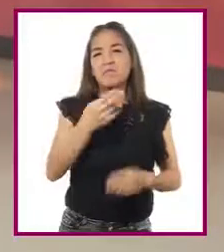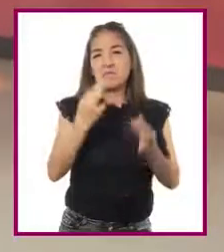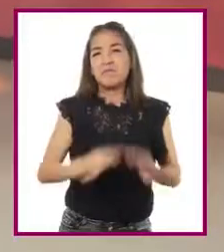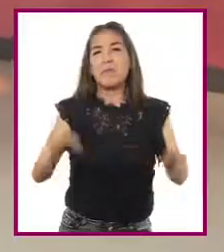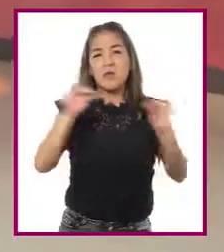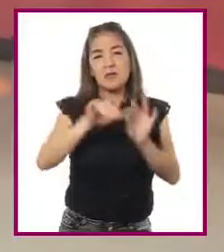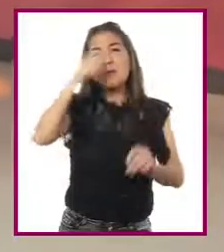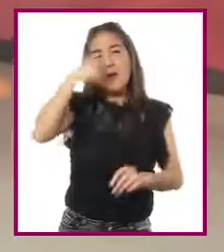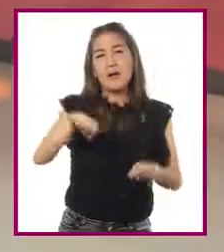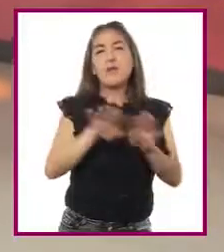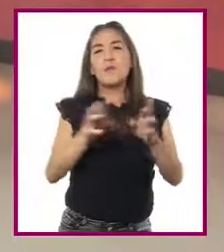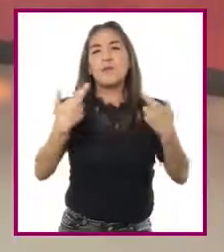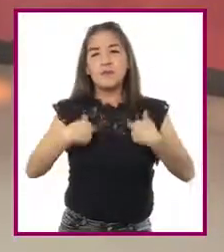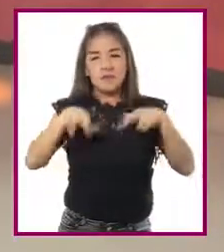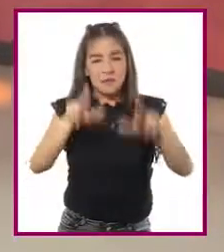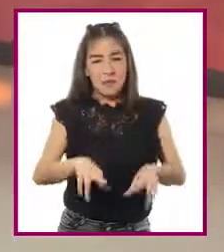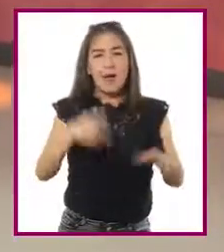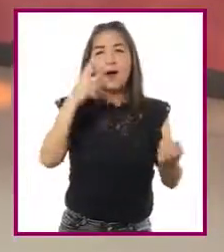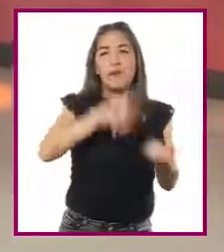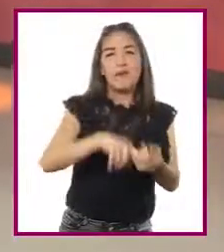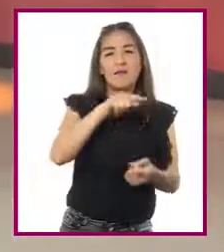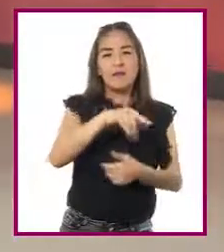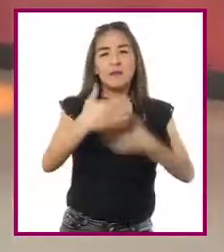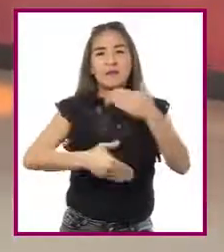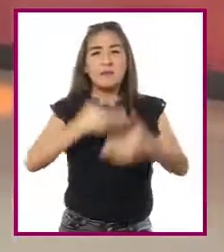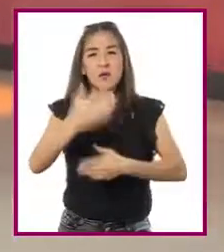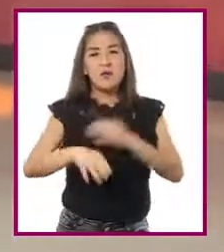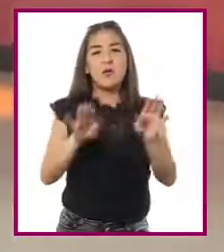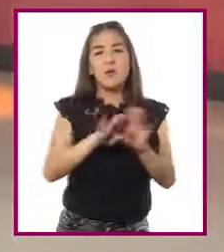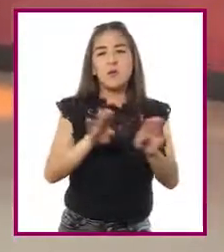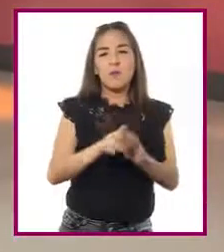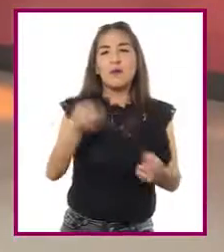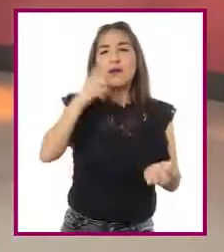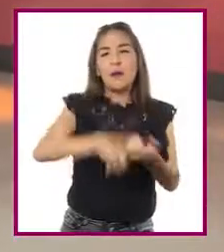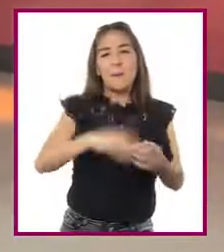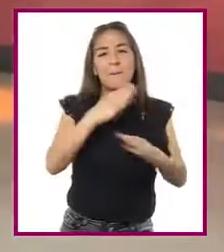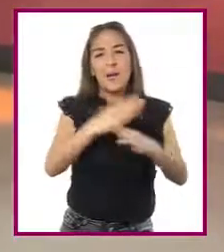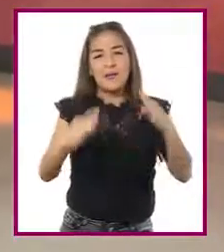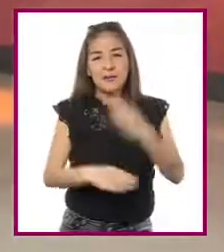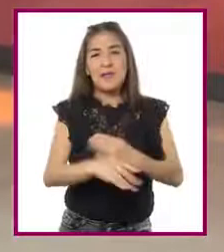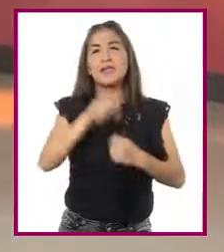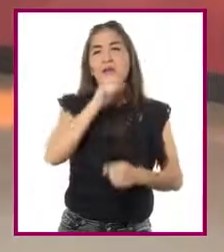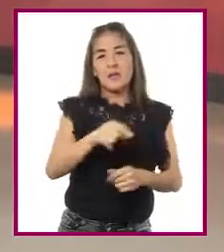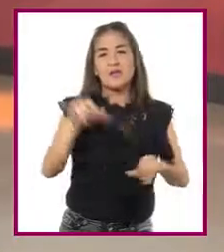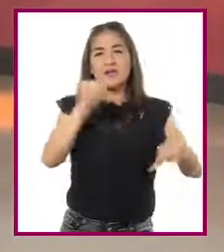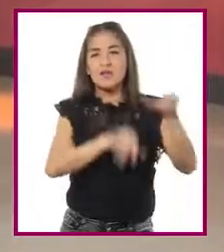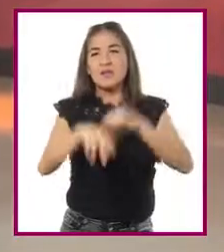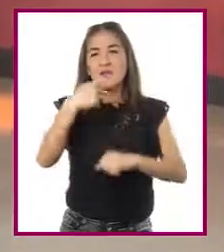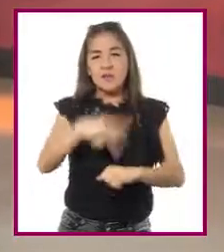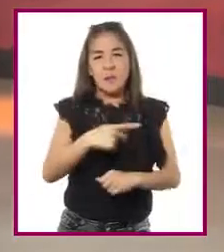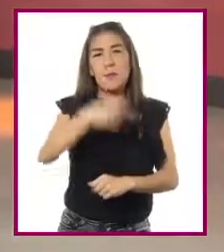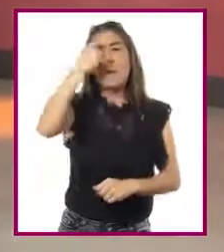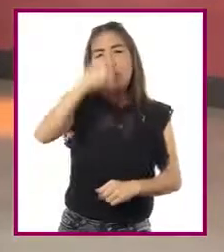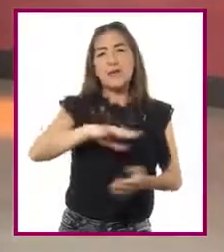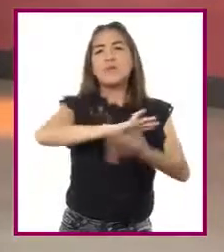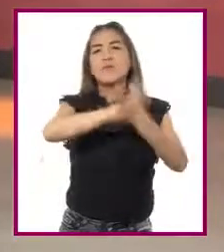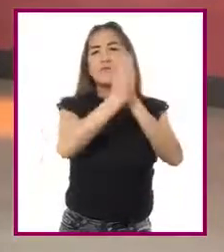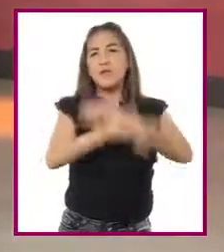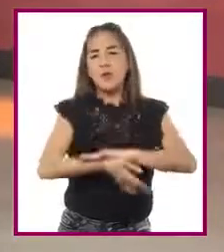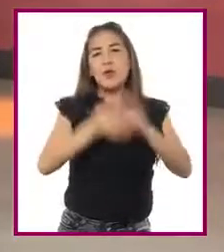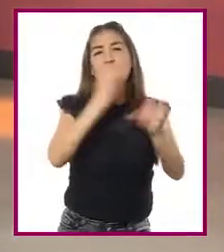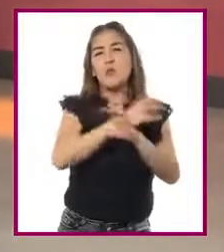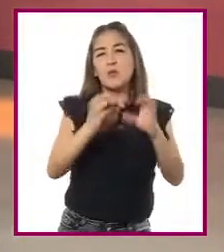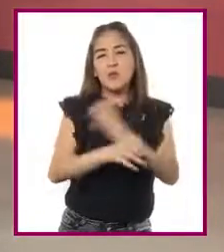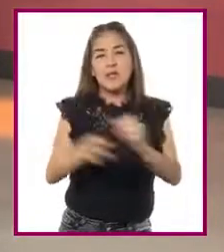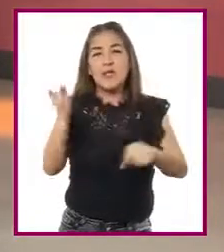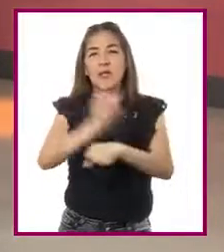permiten representar y reproducir procesos a partir de la manipulación de materiales y sustancias, posibilitando la transformación de hechos